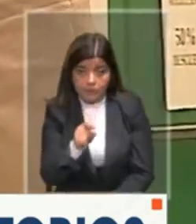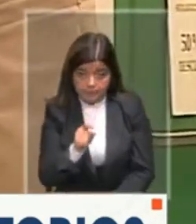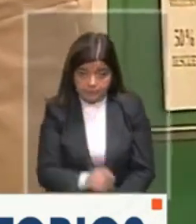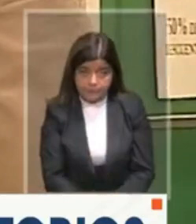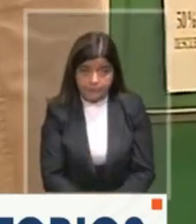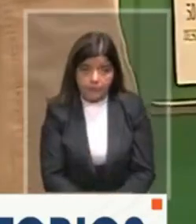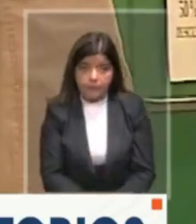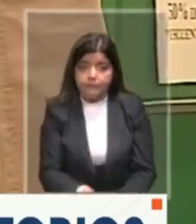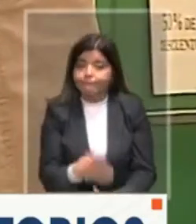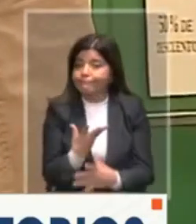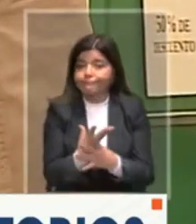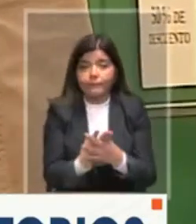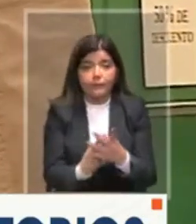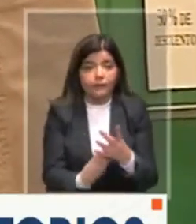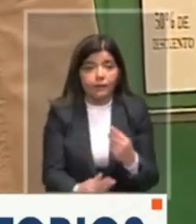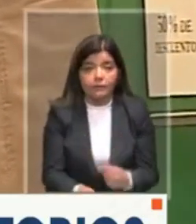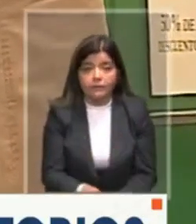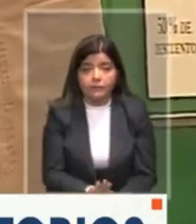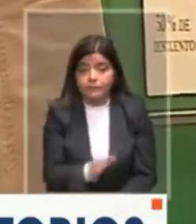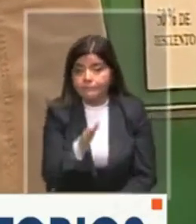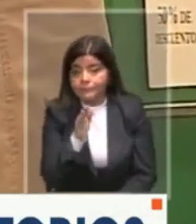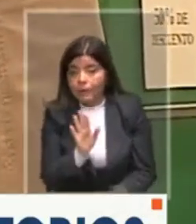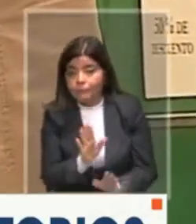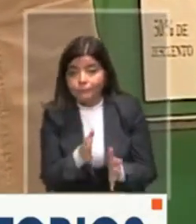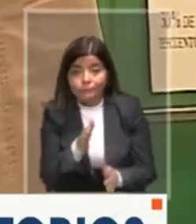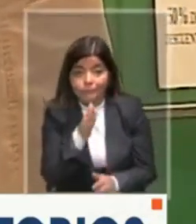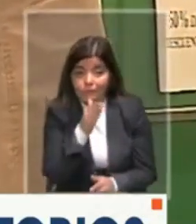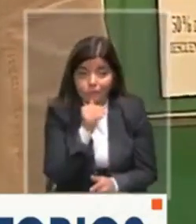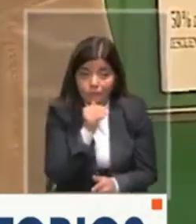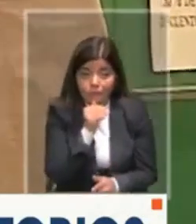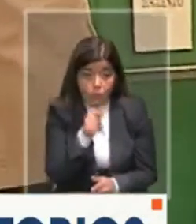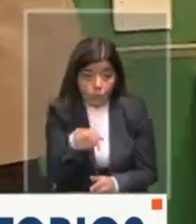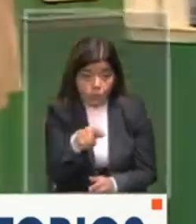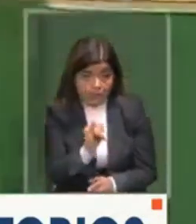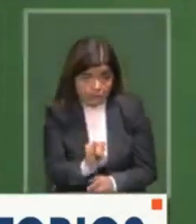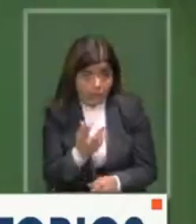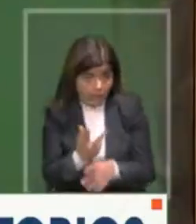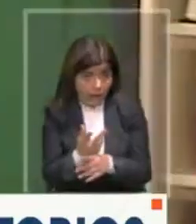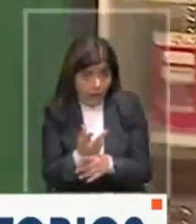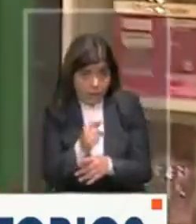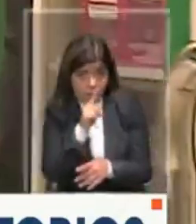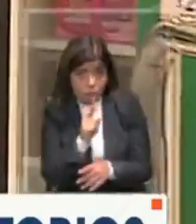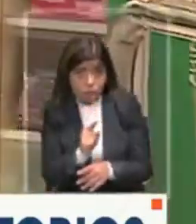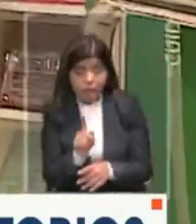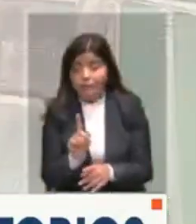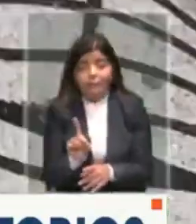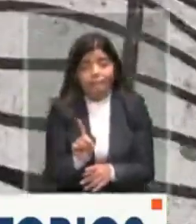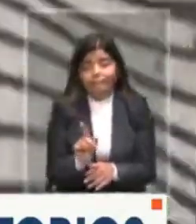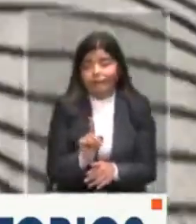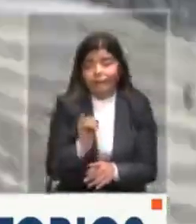medio agotada, algo así. Tú me dices que está medio agotado, o sea, igual, pero ¿ustedes siempre mantienen stock? No